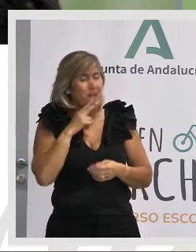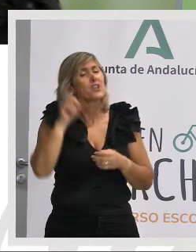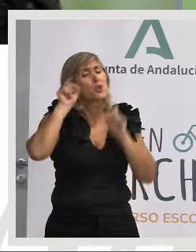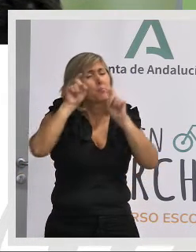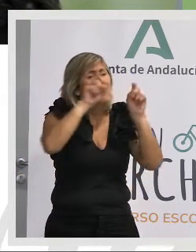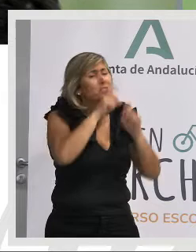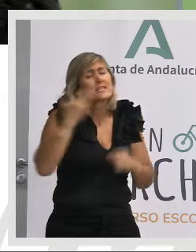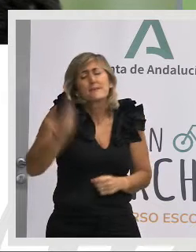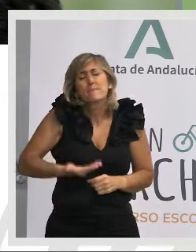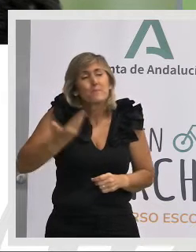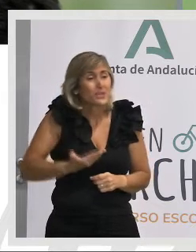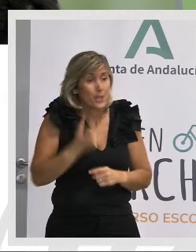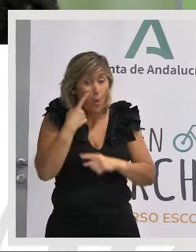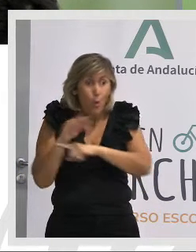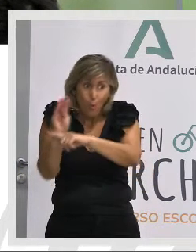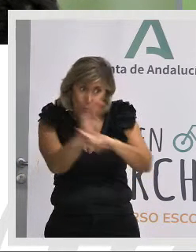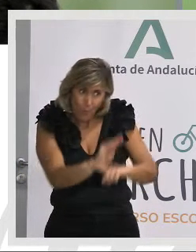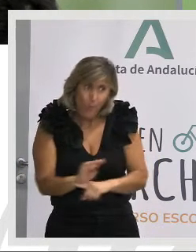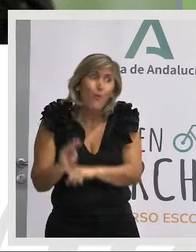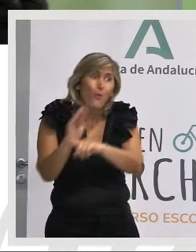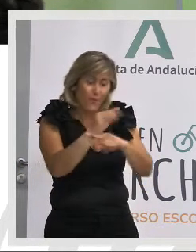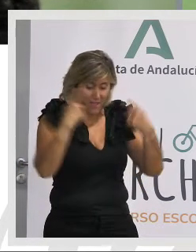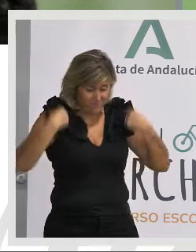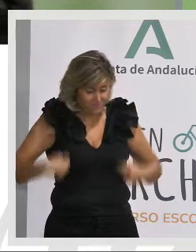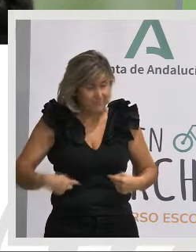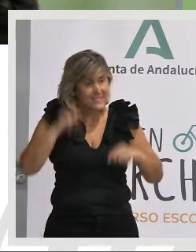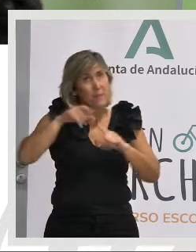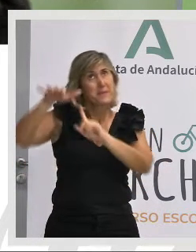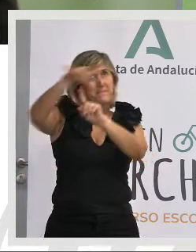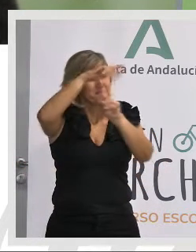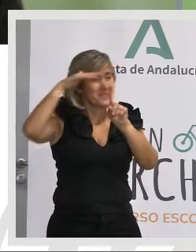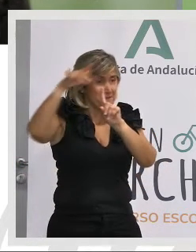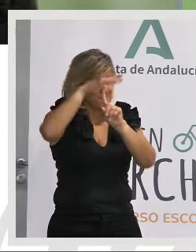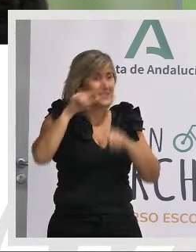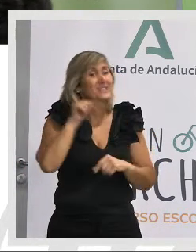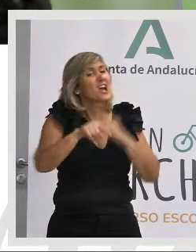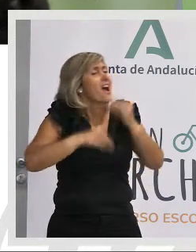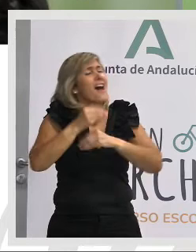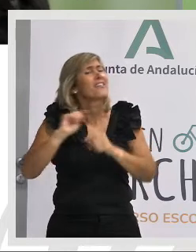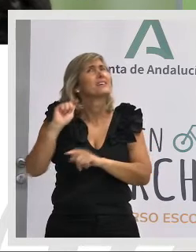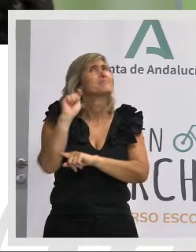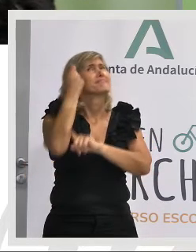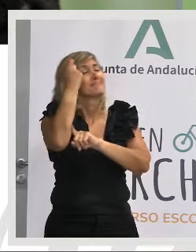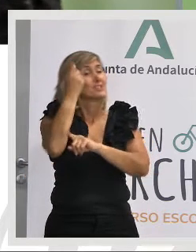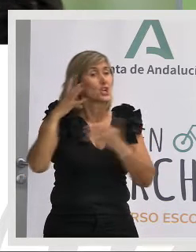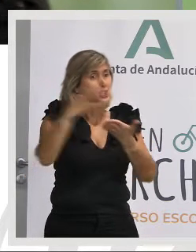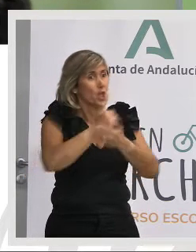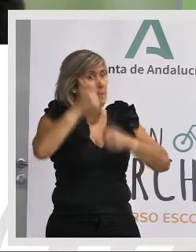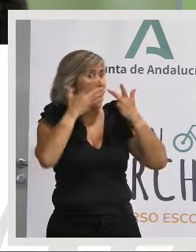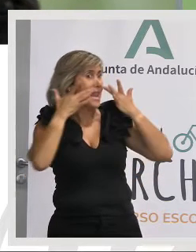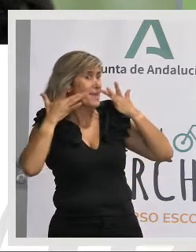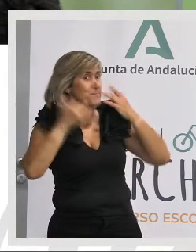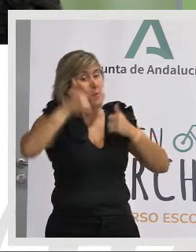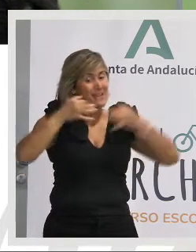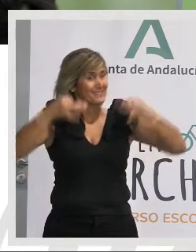sobre la importancia de cuidar de nosotros mismos y nuestro planeta. Pretende conseguir una comunidad más sostenible, más